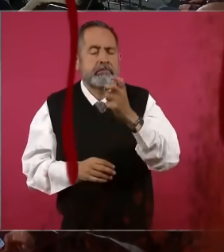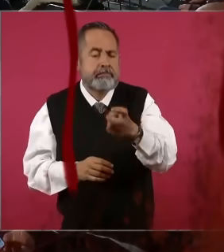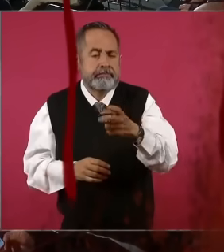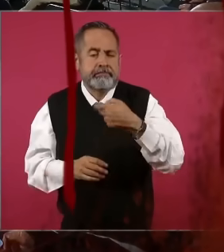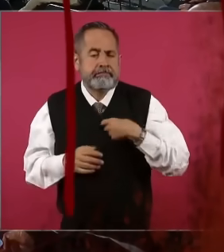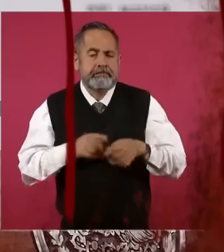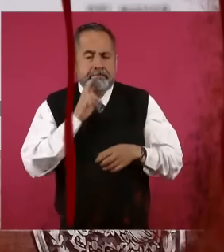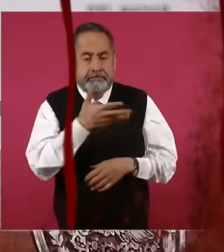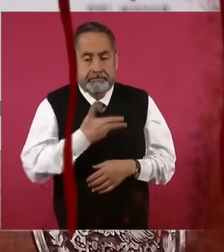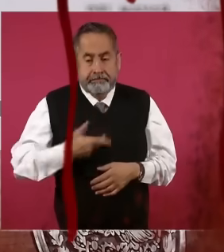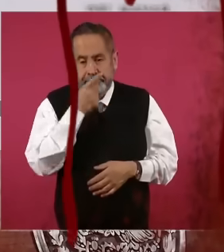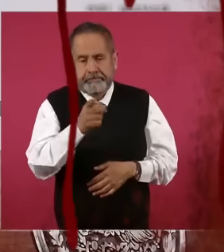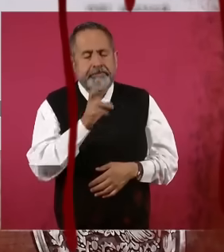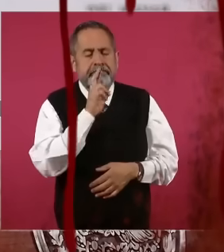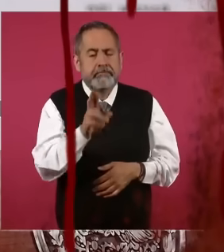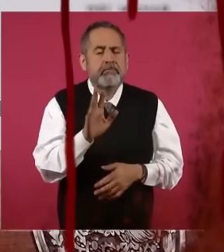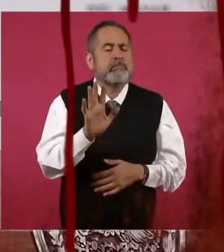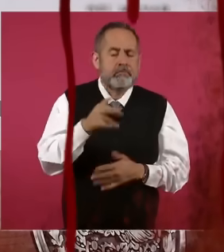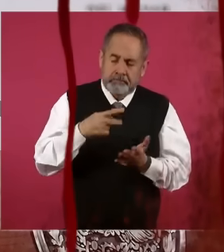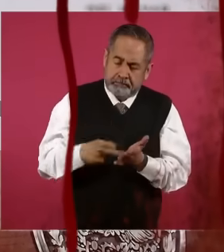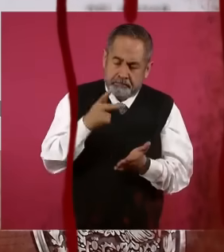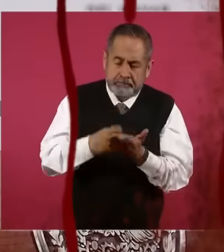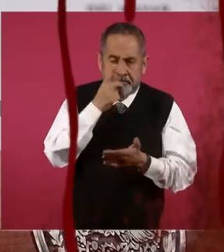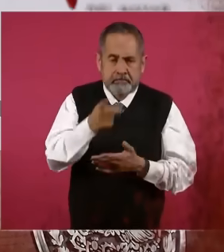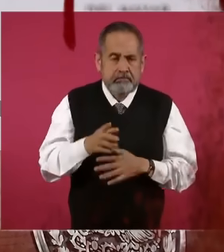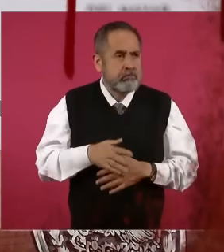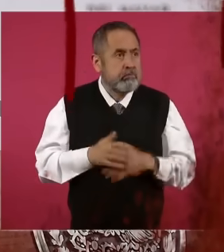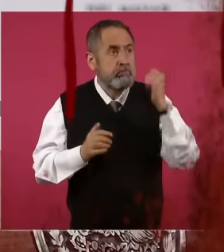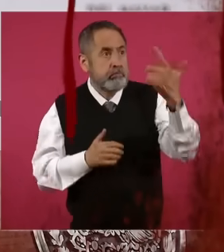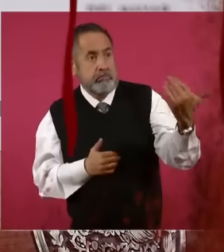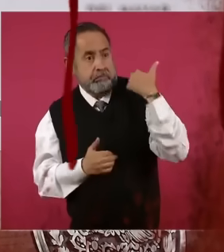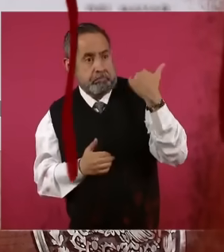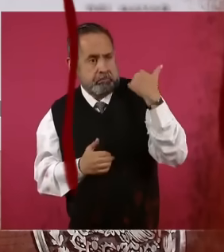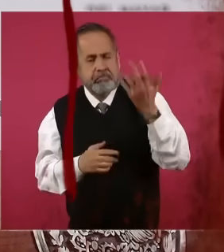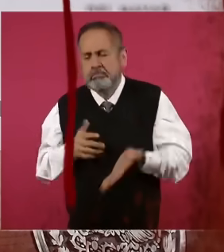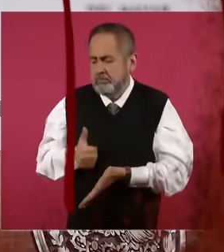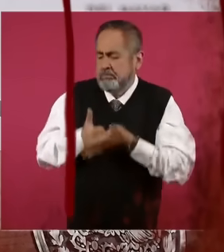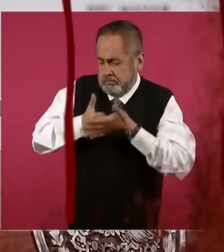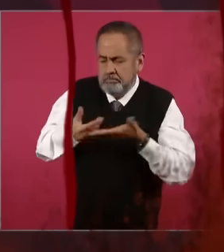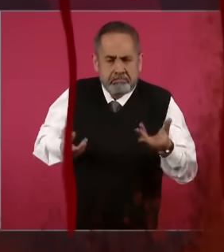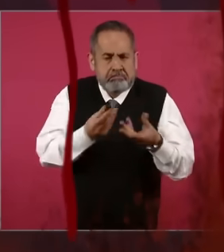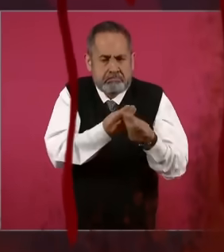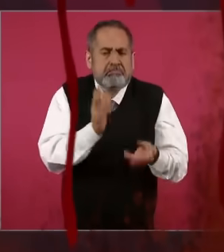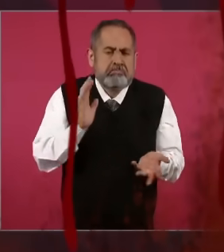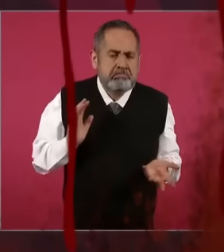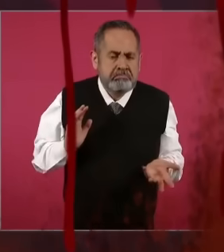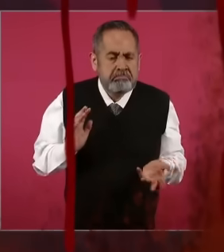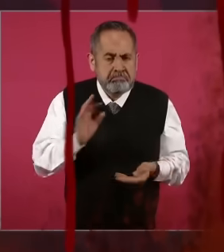no tuvimos nada que ver. Quiero aclarar, quiero dejar claro que no tuvimos nada que ver.